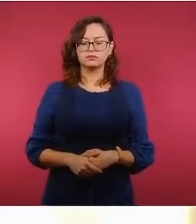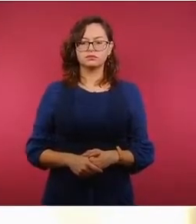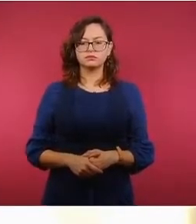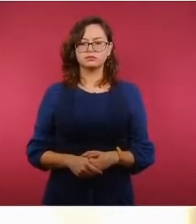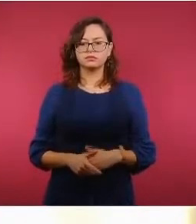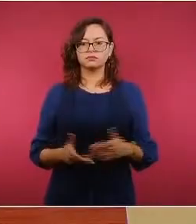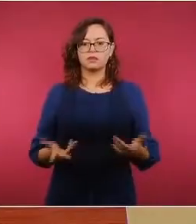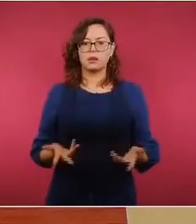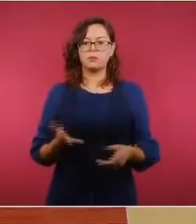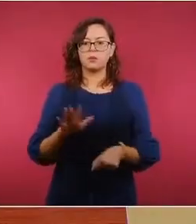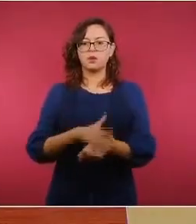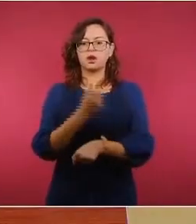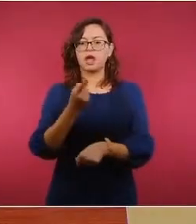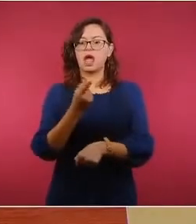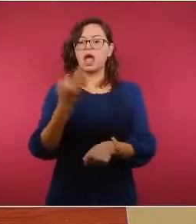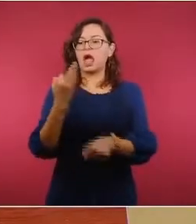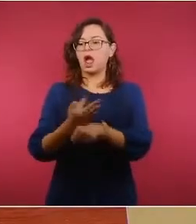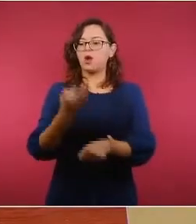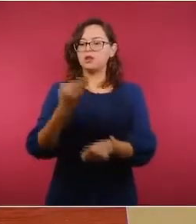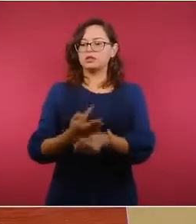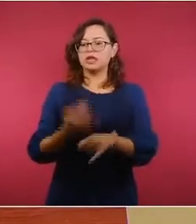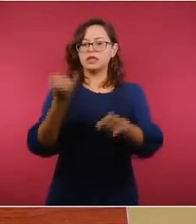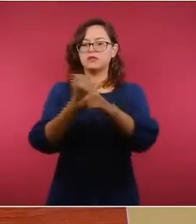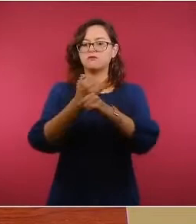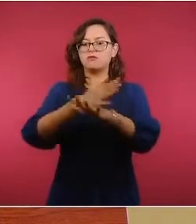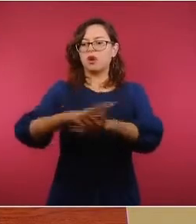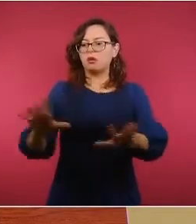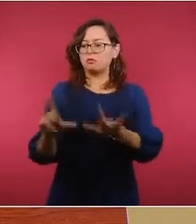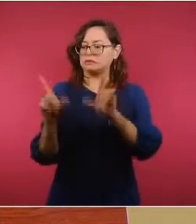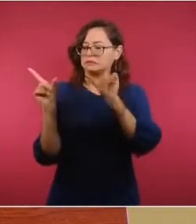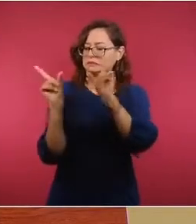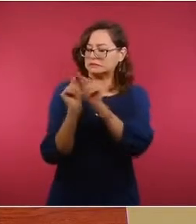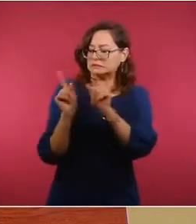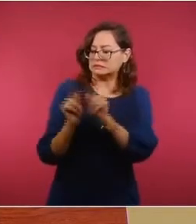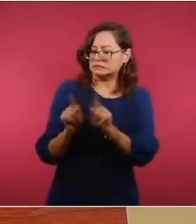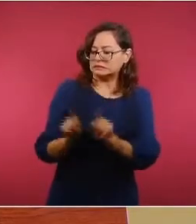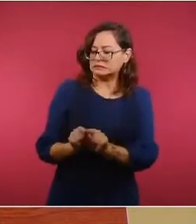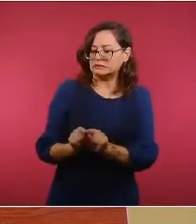resumen, como síntesis, pero se va a subir hoy